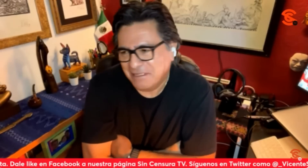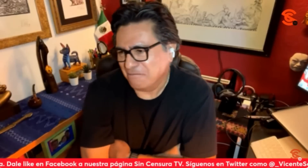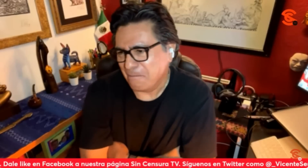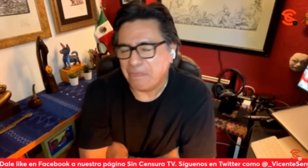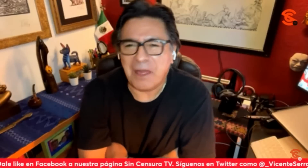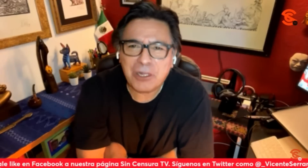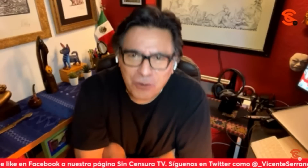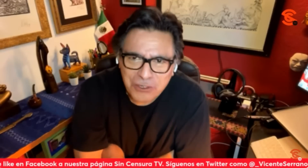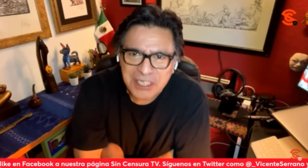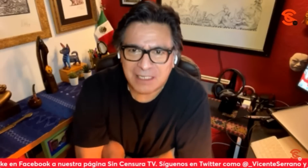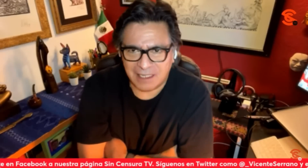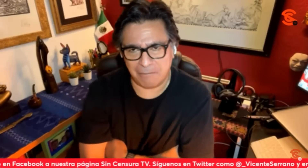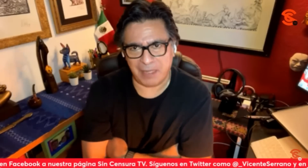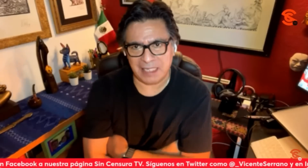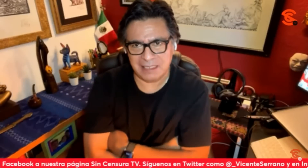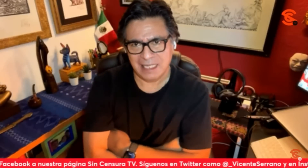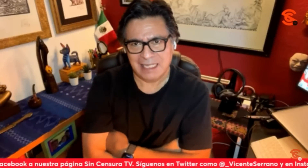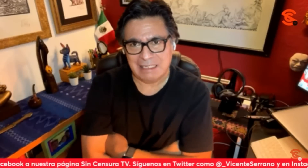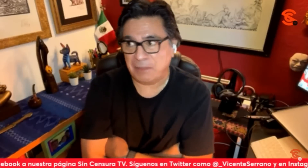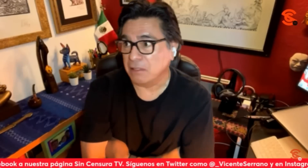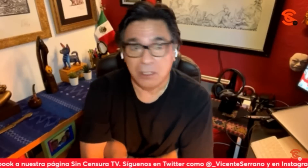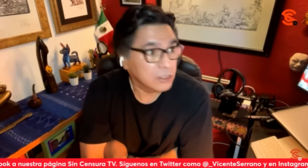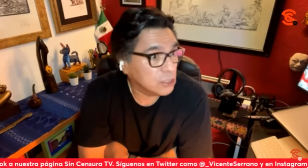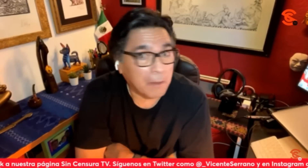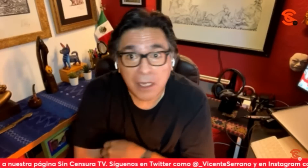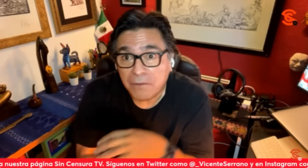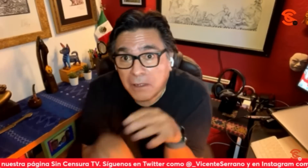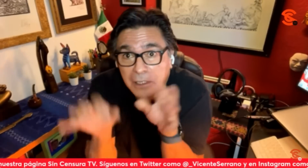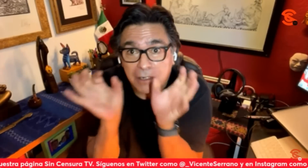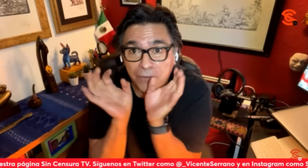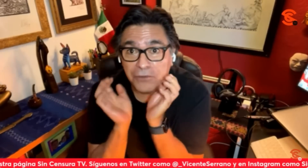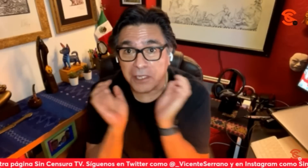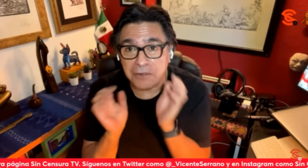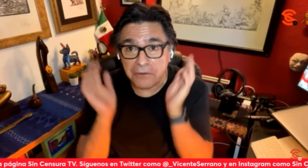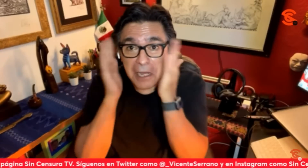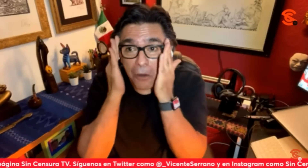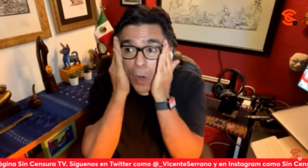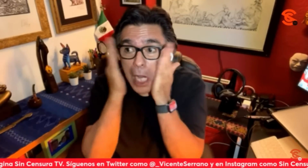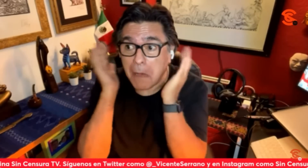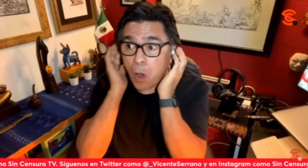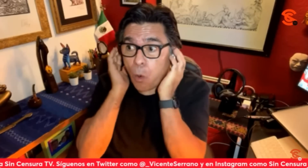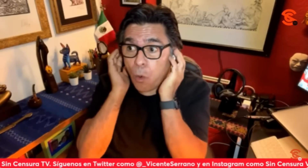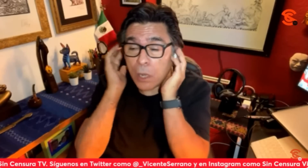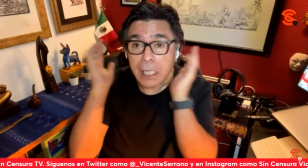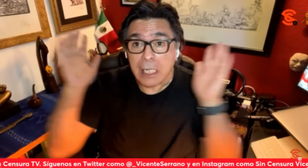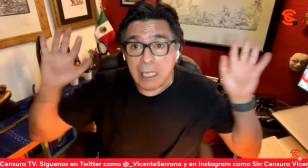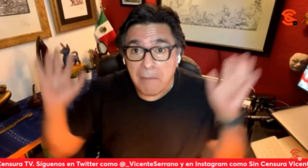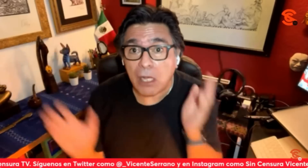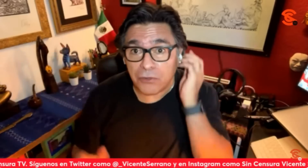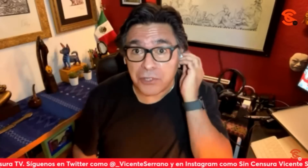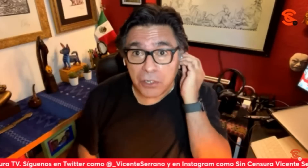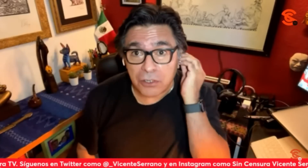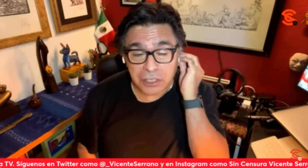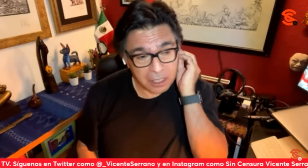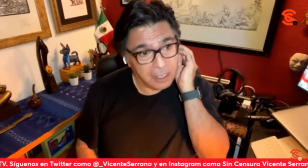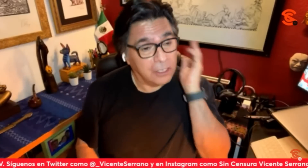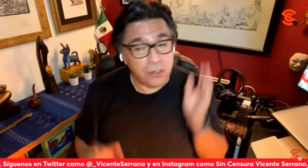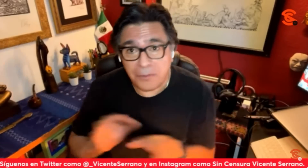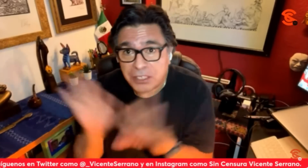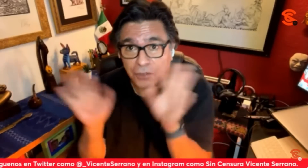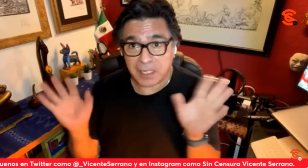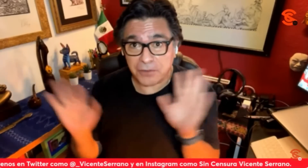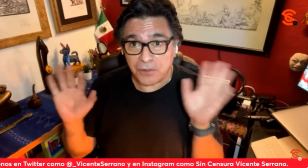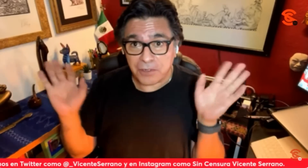francamente, tan cursi del país, se va a refundir en una cueva. El mago